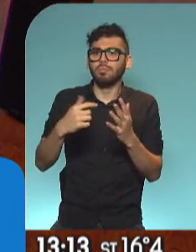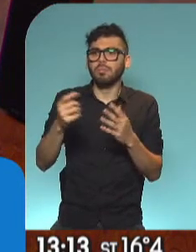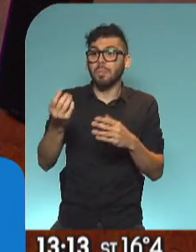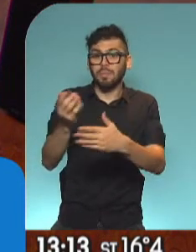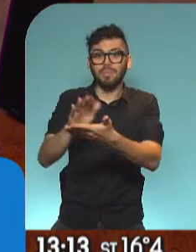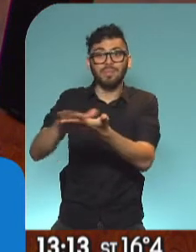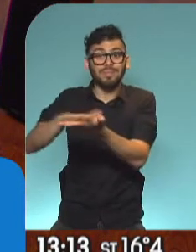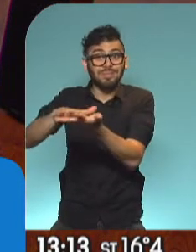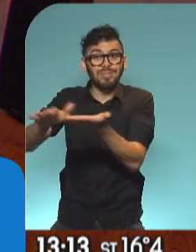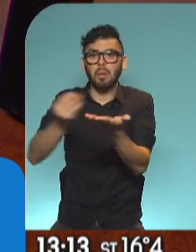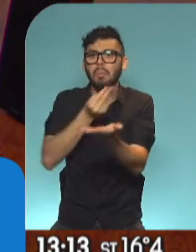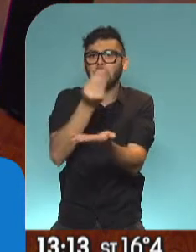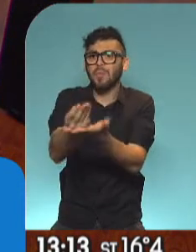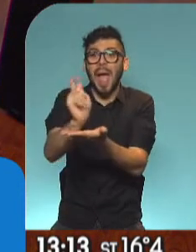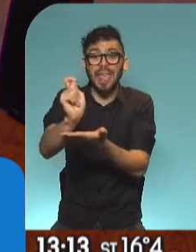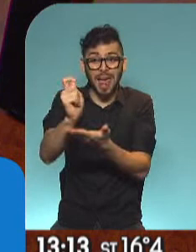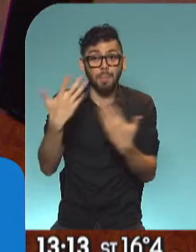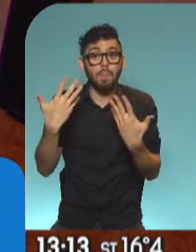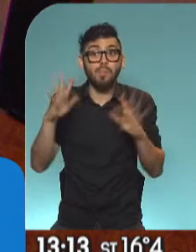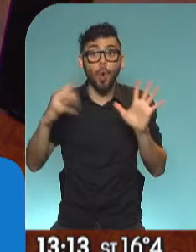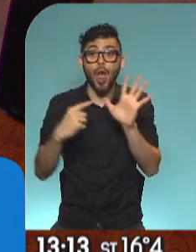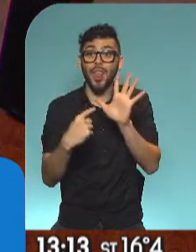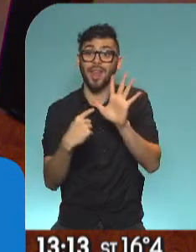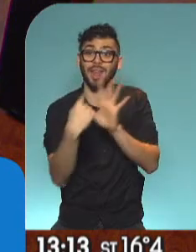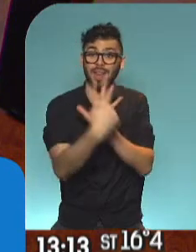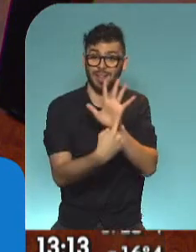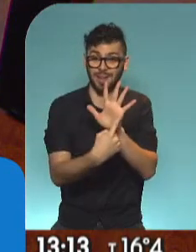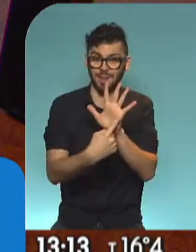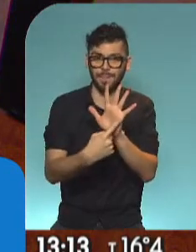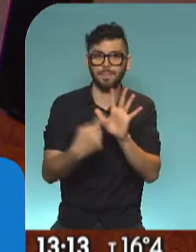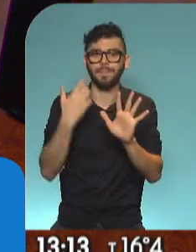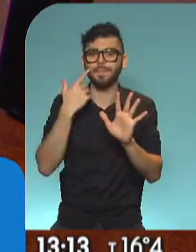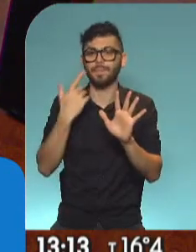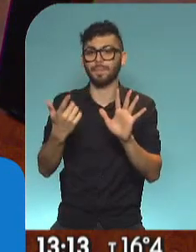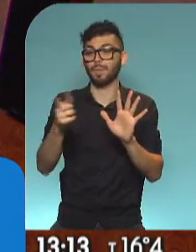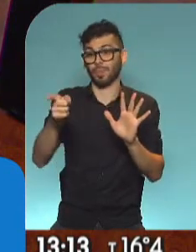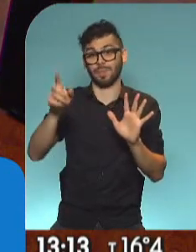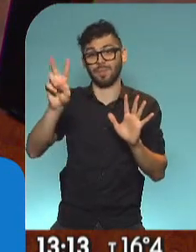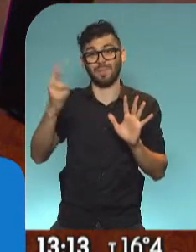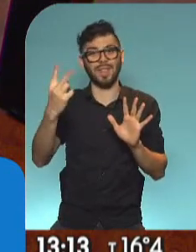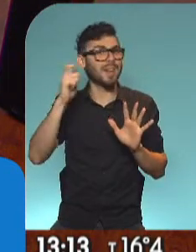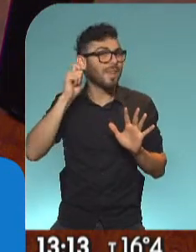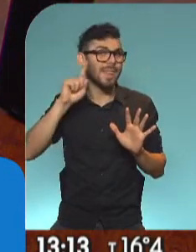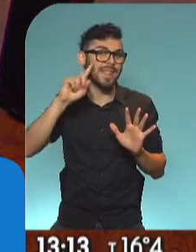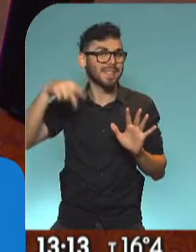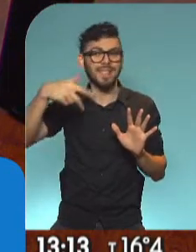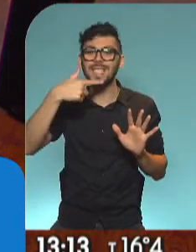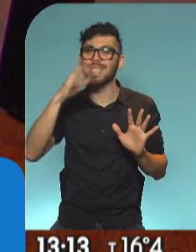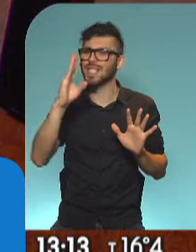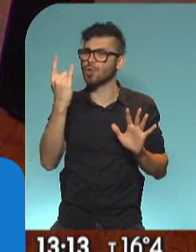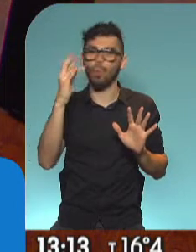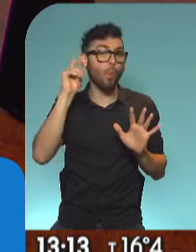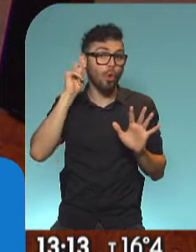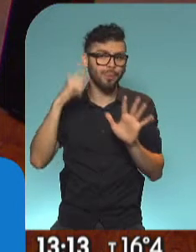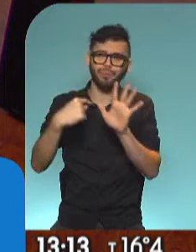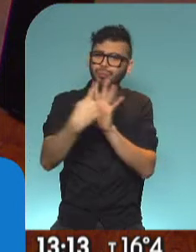a ocupar el lugar que deja vacante la jueza Ginsburg. Estamos hablando de 5 candidatas, todas mujeres,